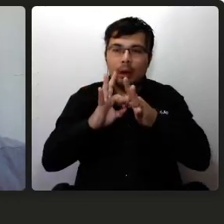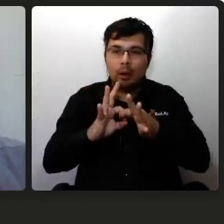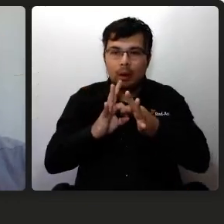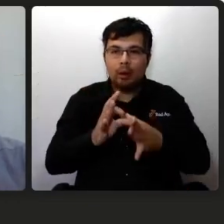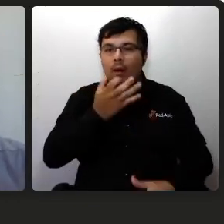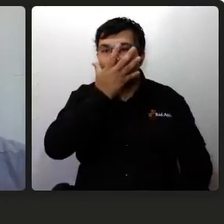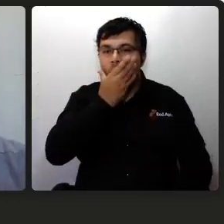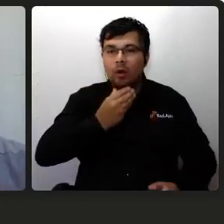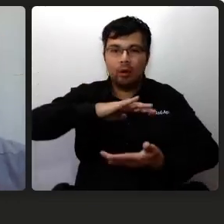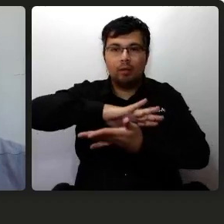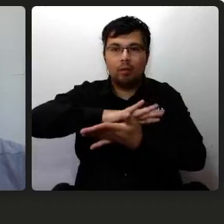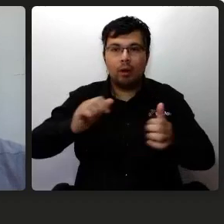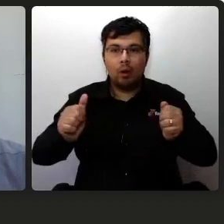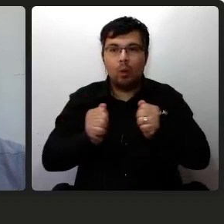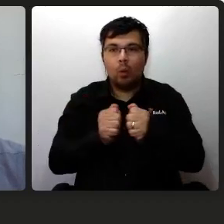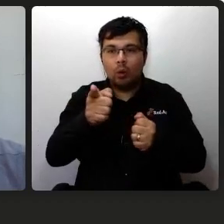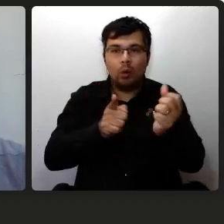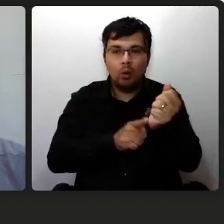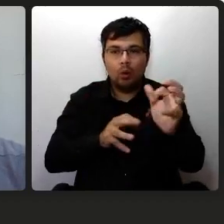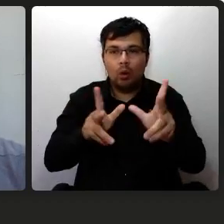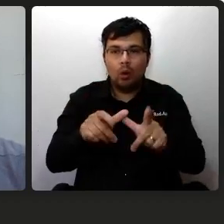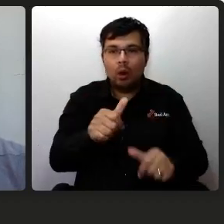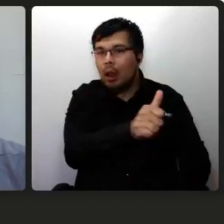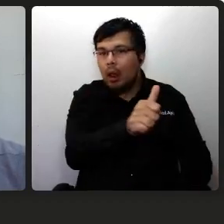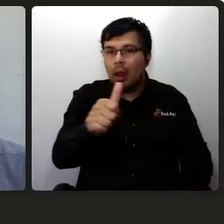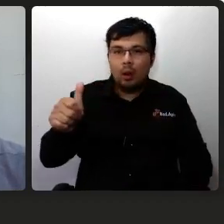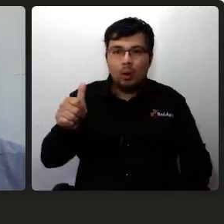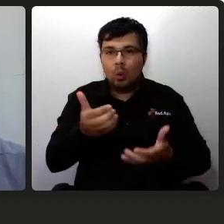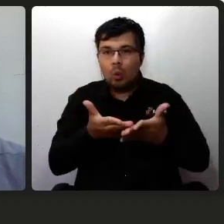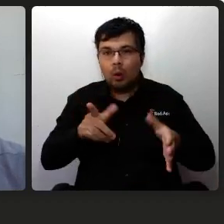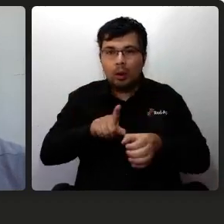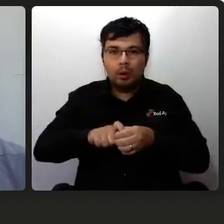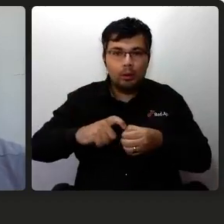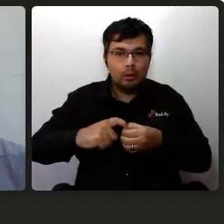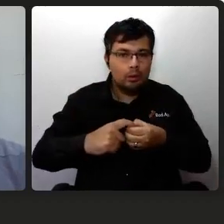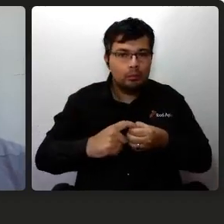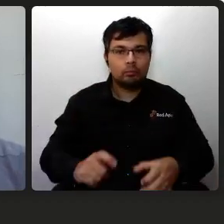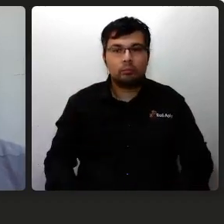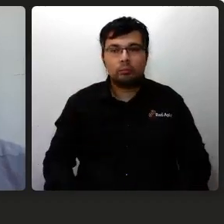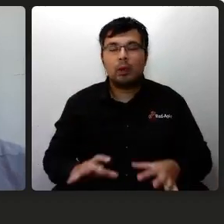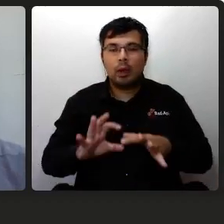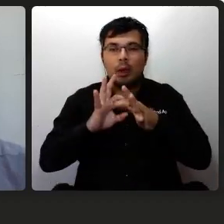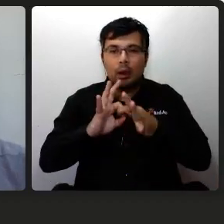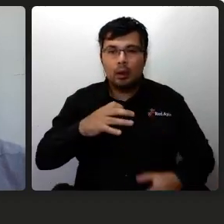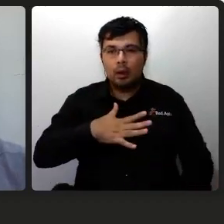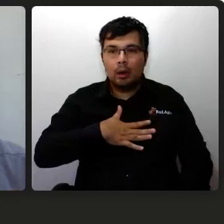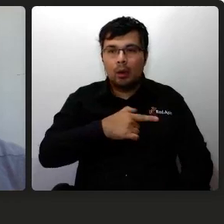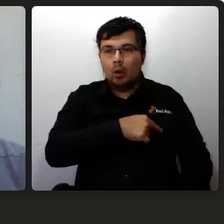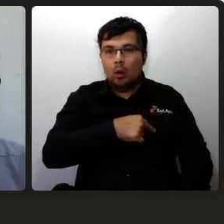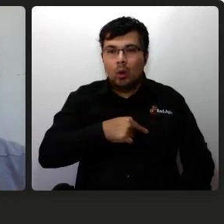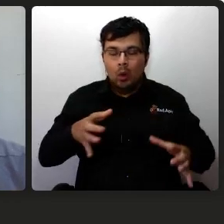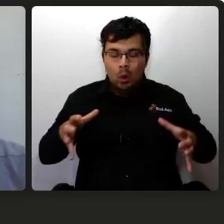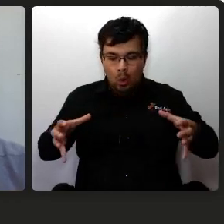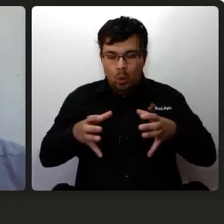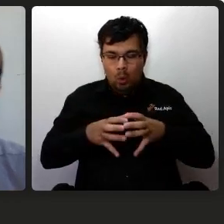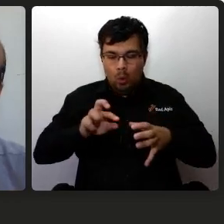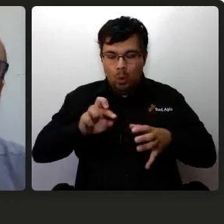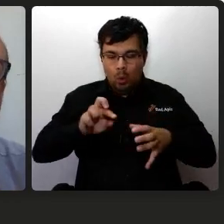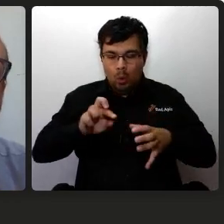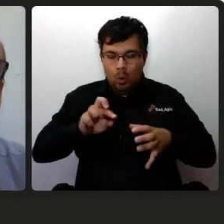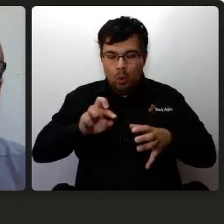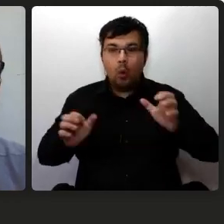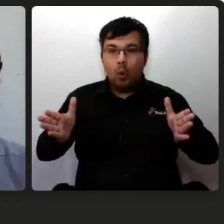todas ustedes que se conectaron, en nombre del equipo de Reactiva Digital, en nombre del equipo ProPyme, gracias por habernos acompañado, gracias por